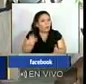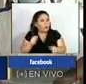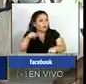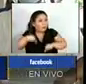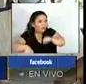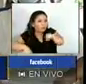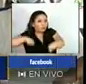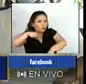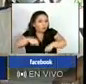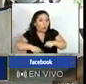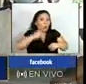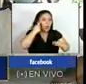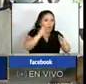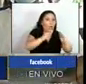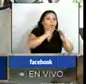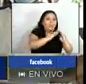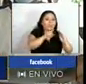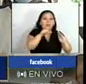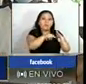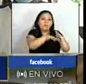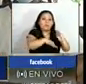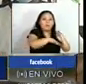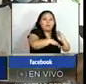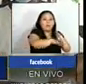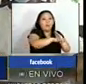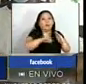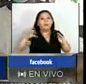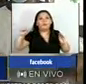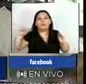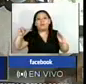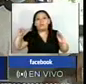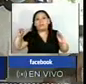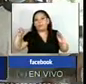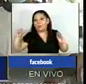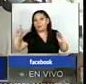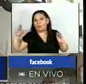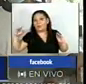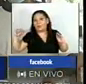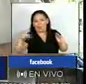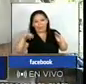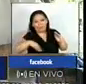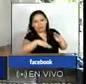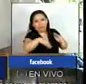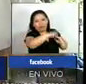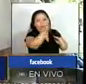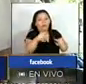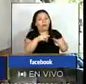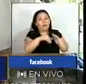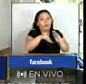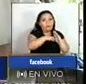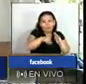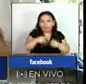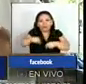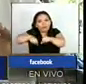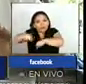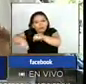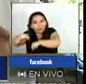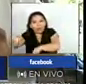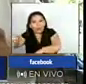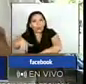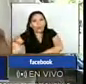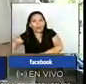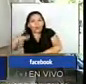bicicleta, desde su vivienda en el Cantón Santa Lucía Orcoyo de San Luis Talpa hasta el Aeropuerto Internacional San